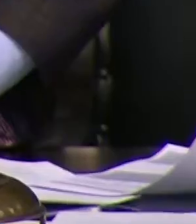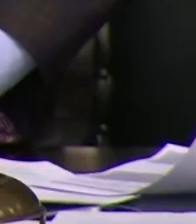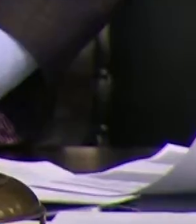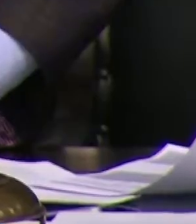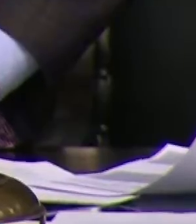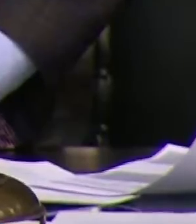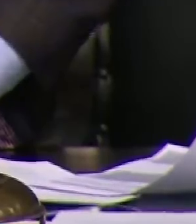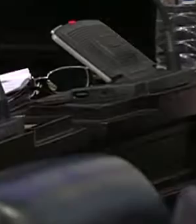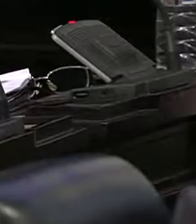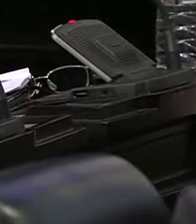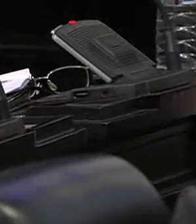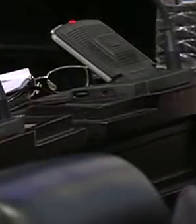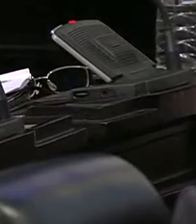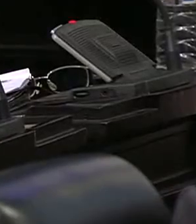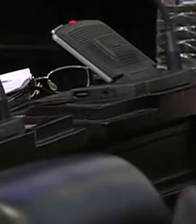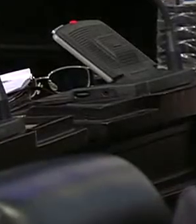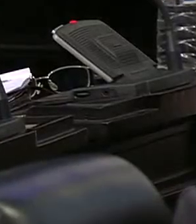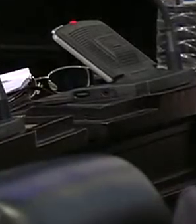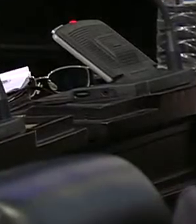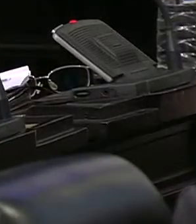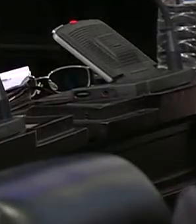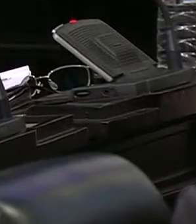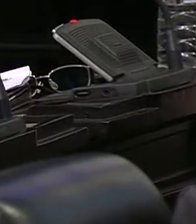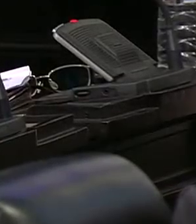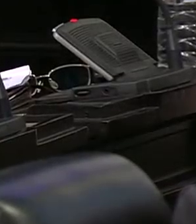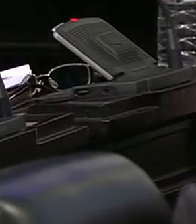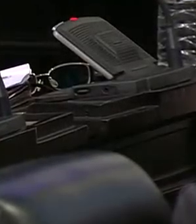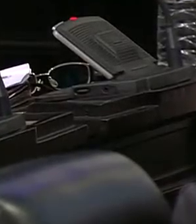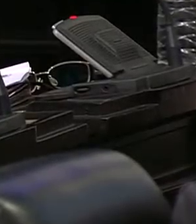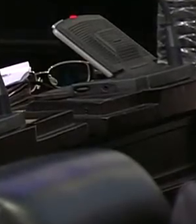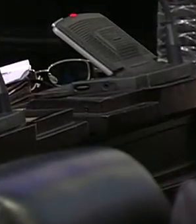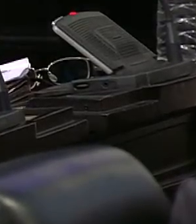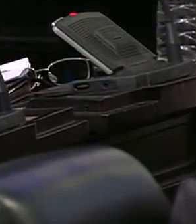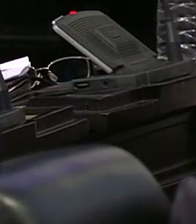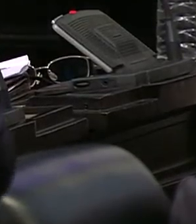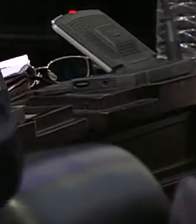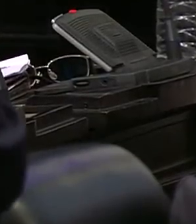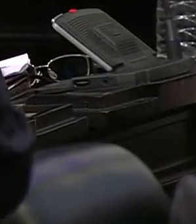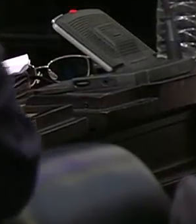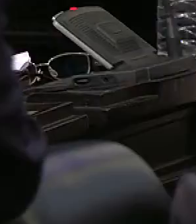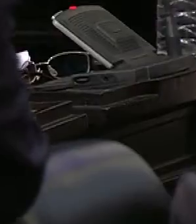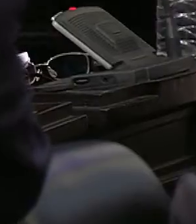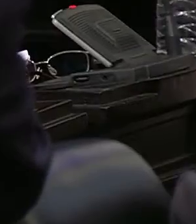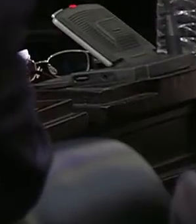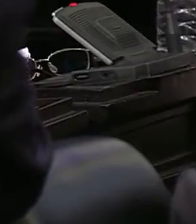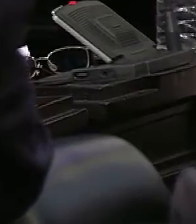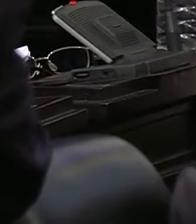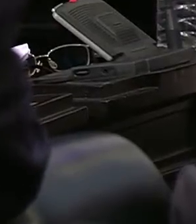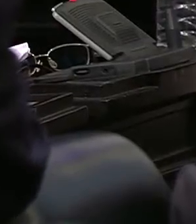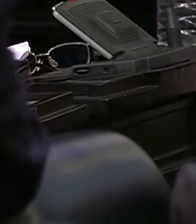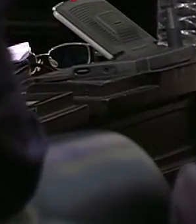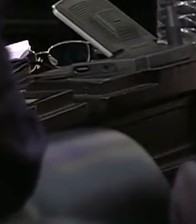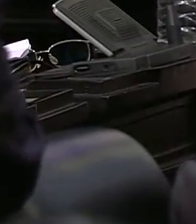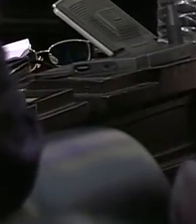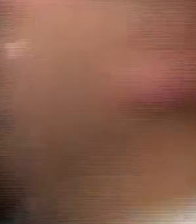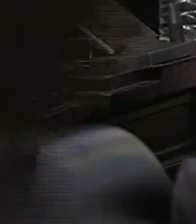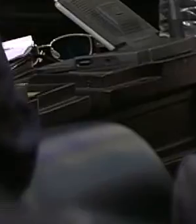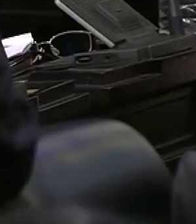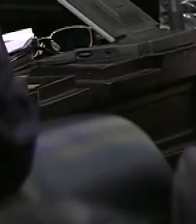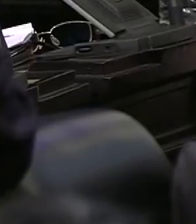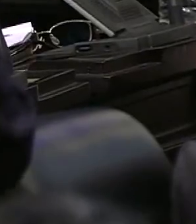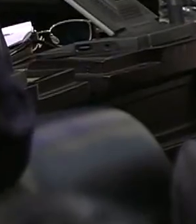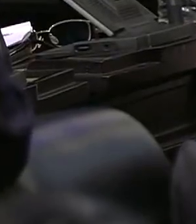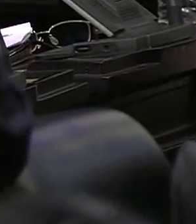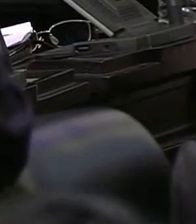de artículos que hay otra reserva sobre el mismo artículo 11º. Me pregunto si no será